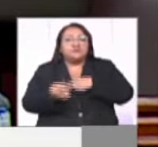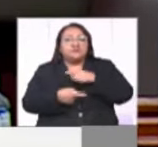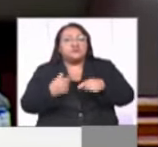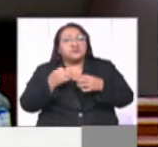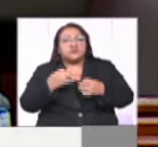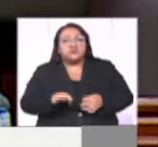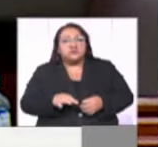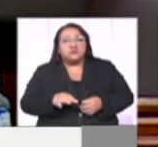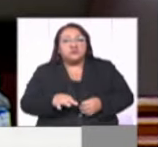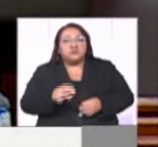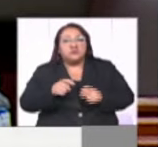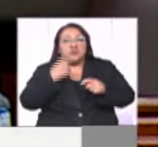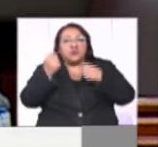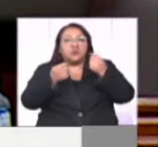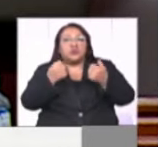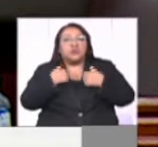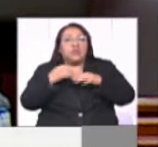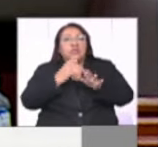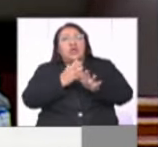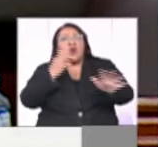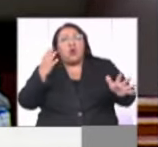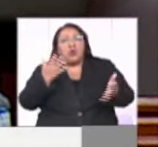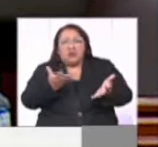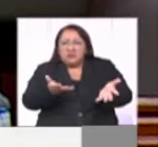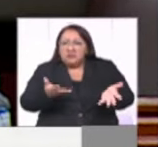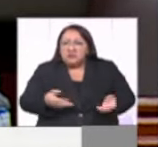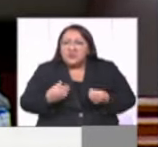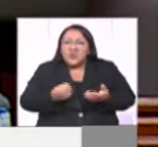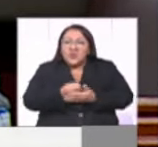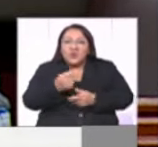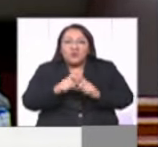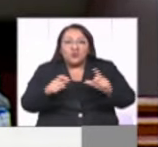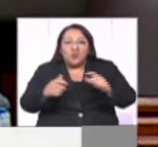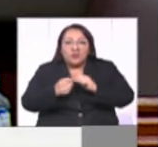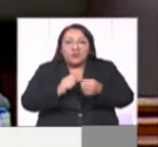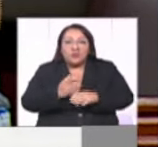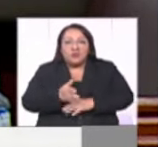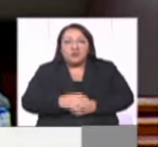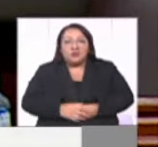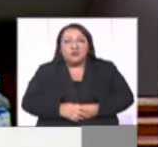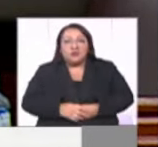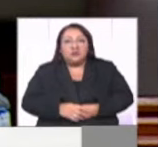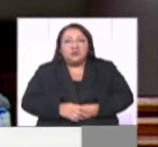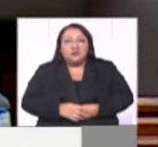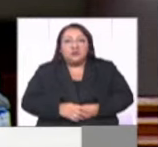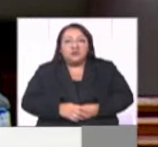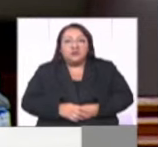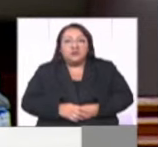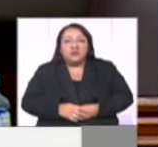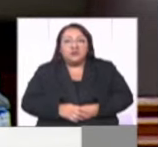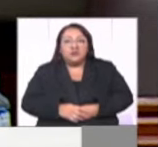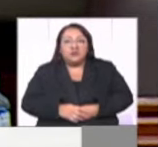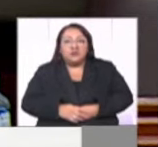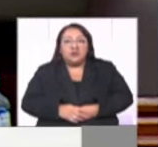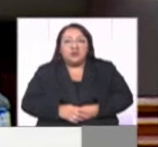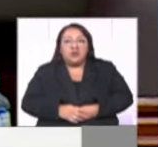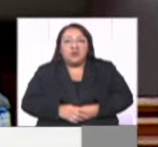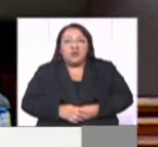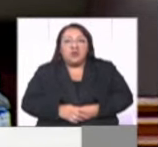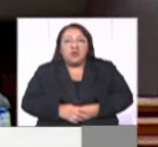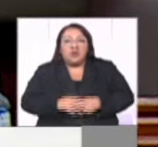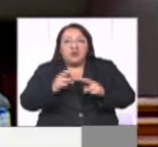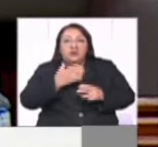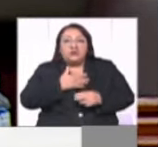que vienen los turistas y tienen que hacer cola para poder comprar su boleto de ingreso. Felizmente,